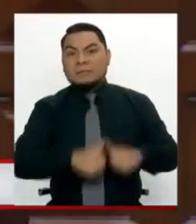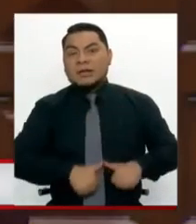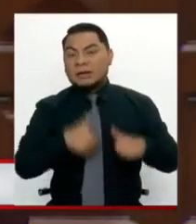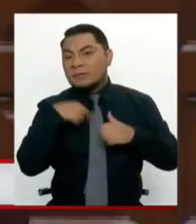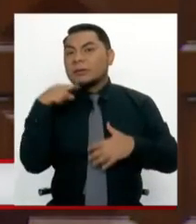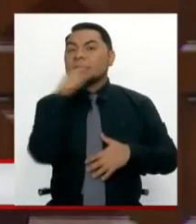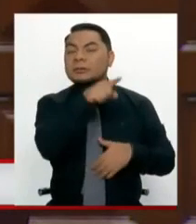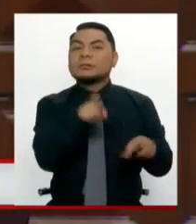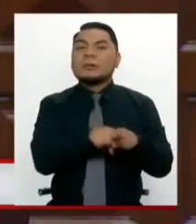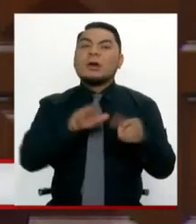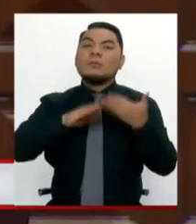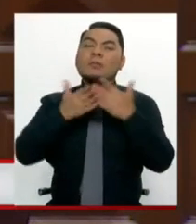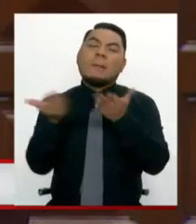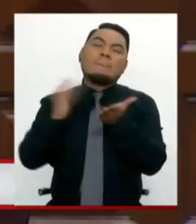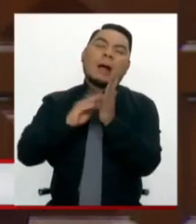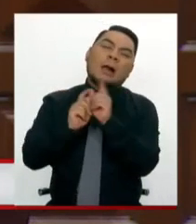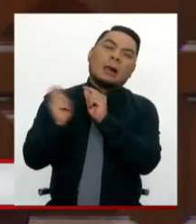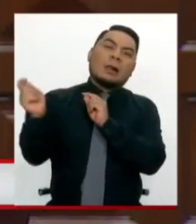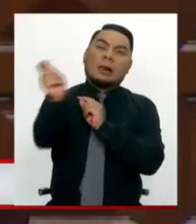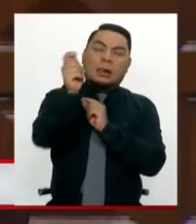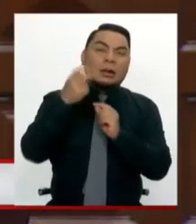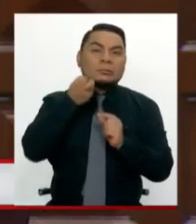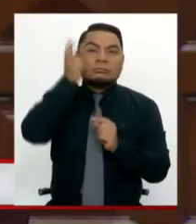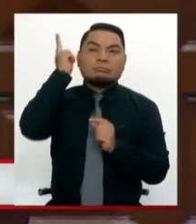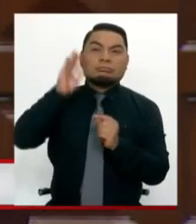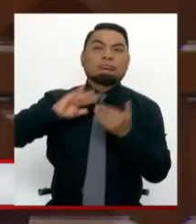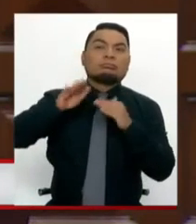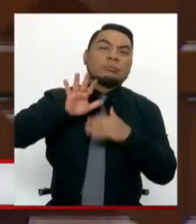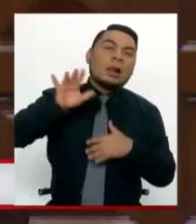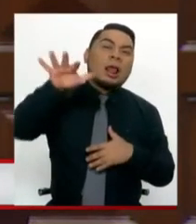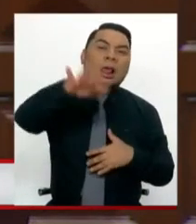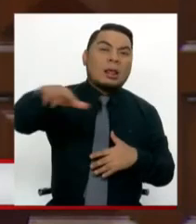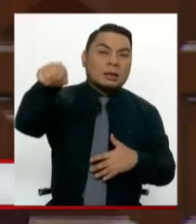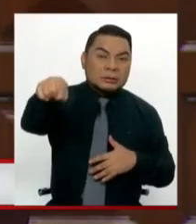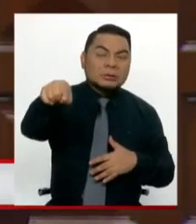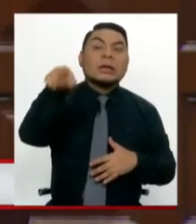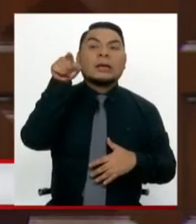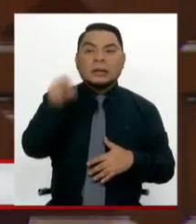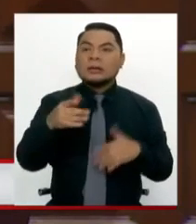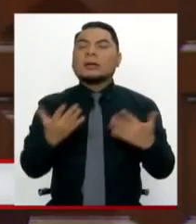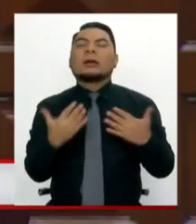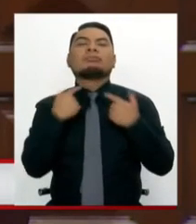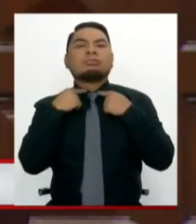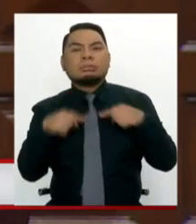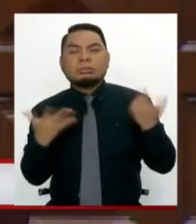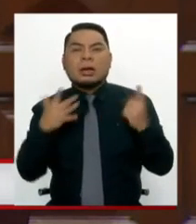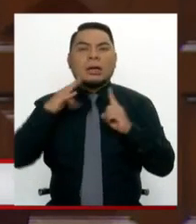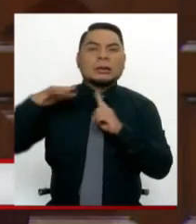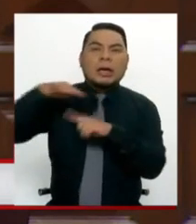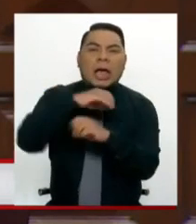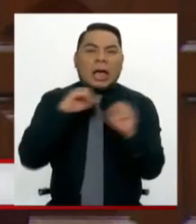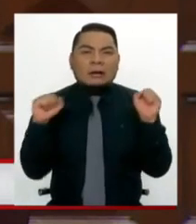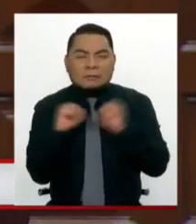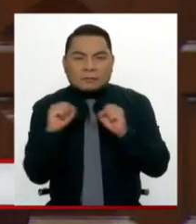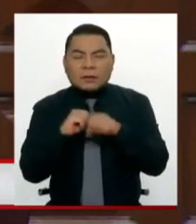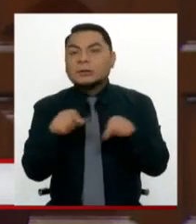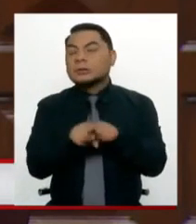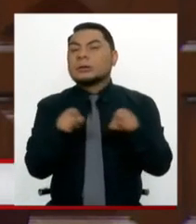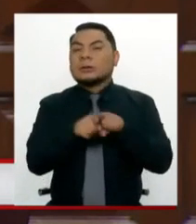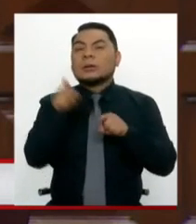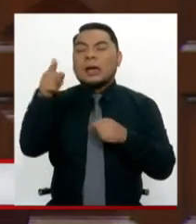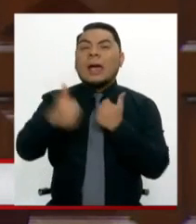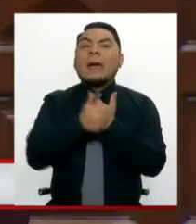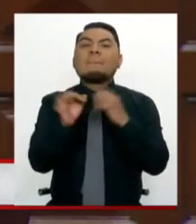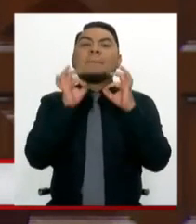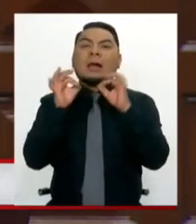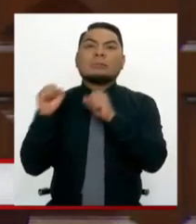capital y los pueblos más alejados y originarios están expuestos no solo a las inclemencias del clima, sino a potenciales